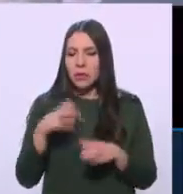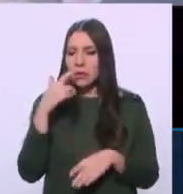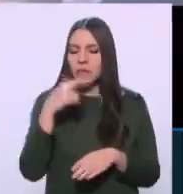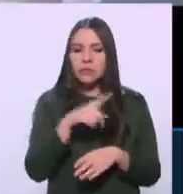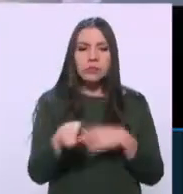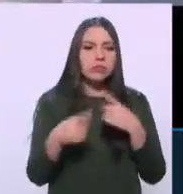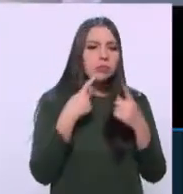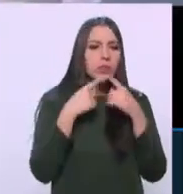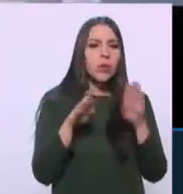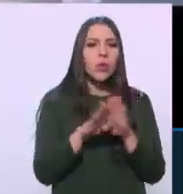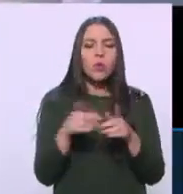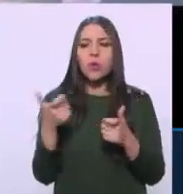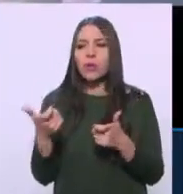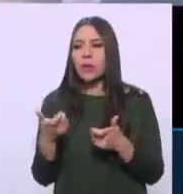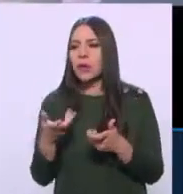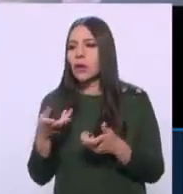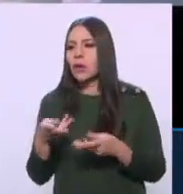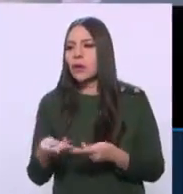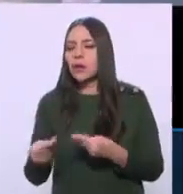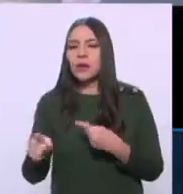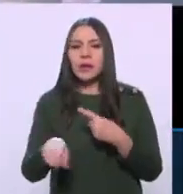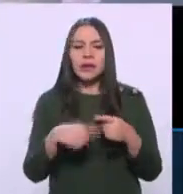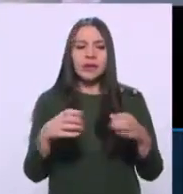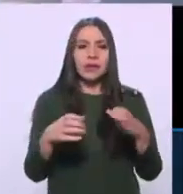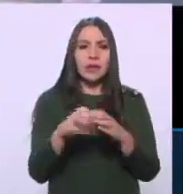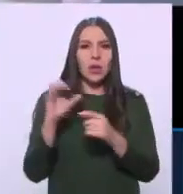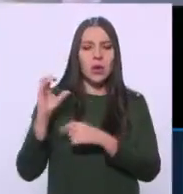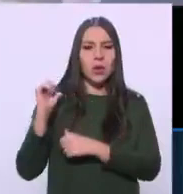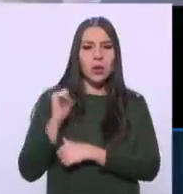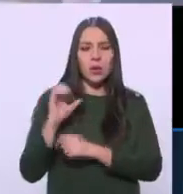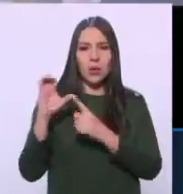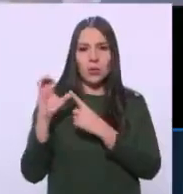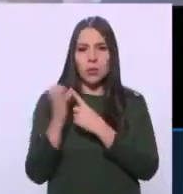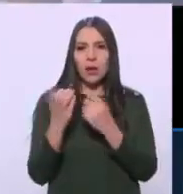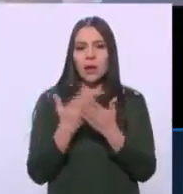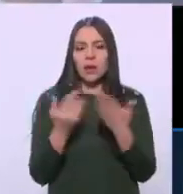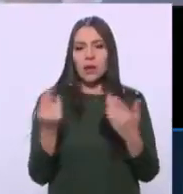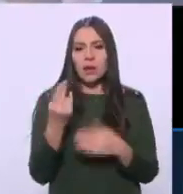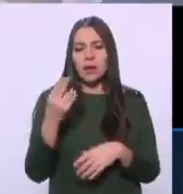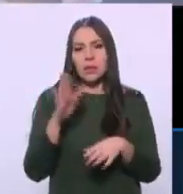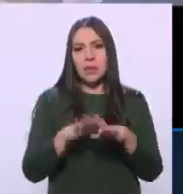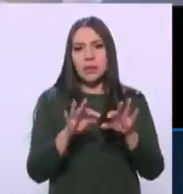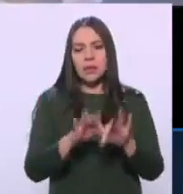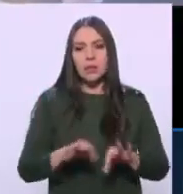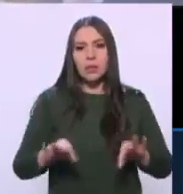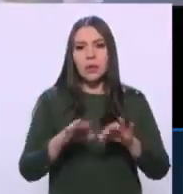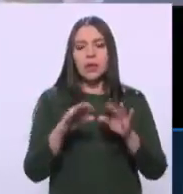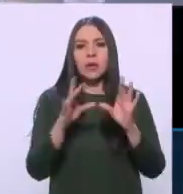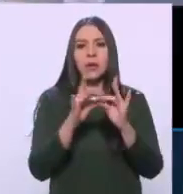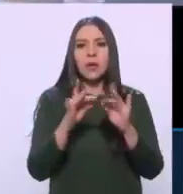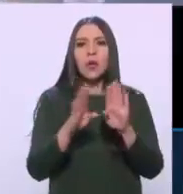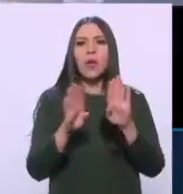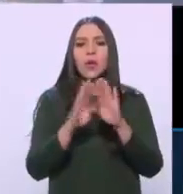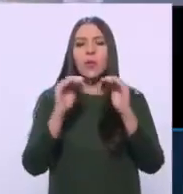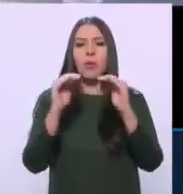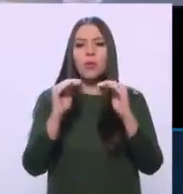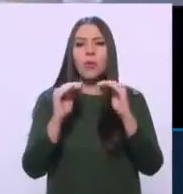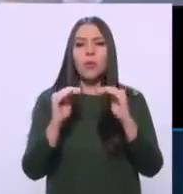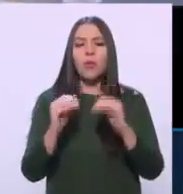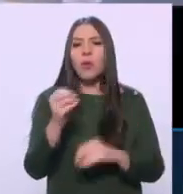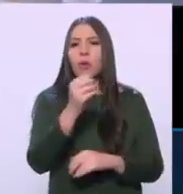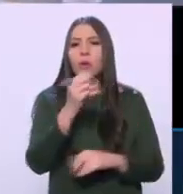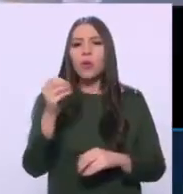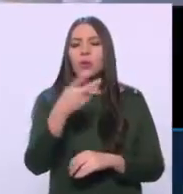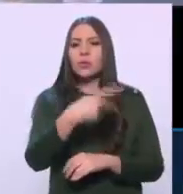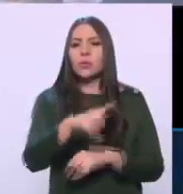administrar los recursos, y por eso es importante que se facilite estas minutas de cómo sesionan, que se habilite